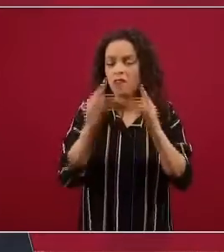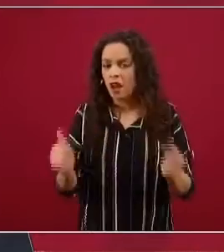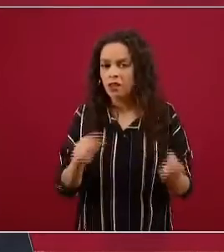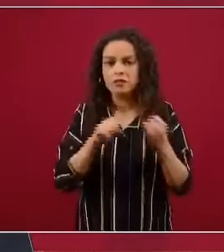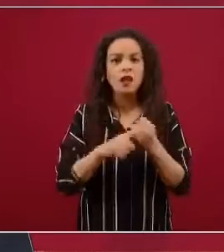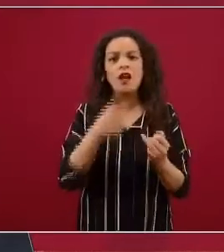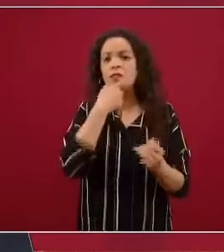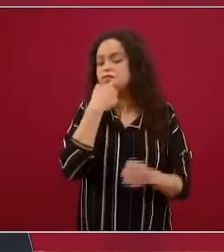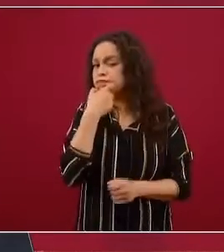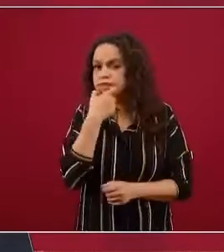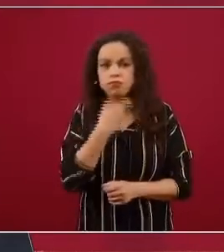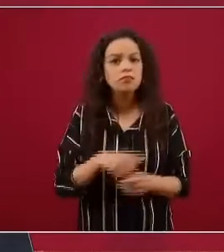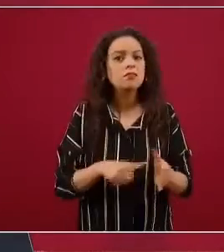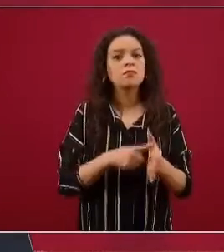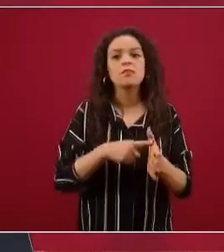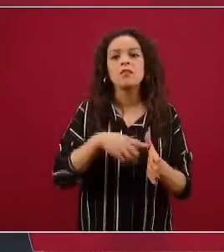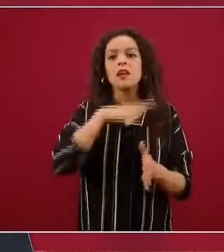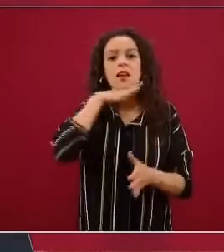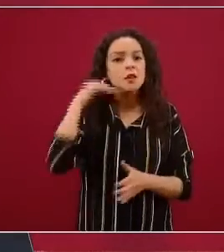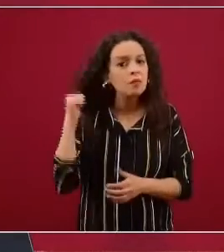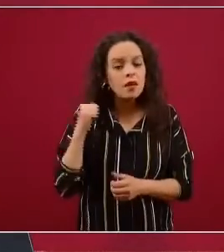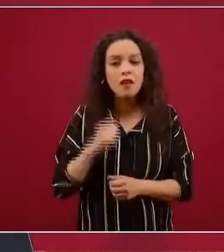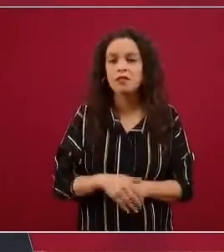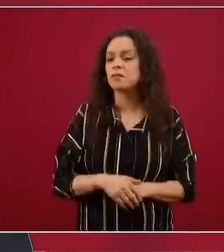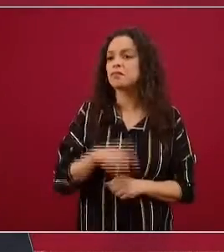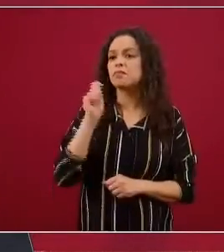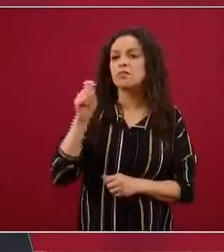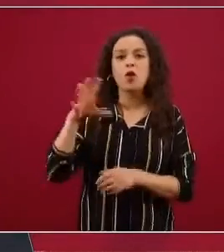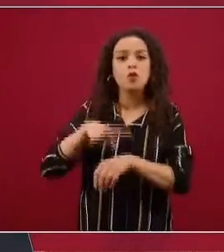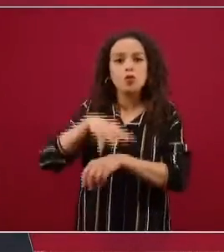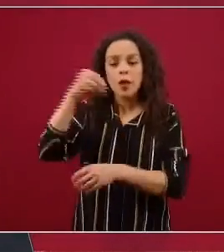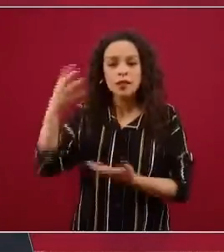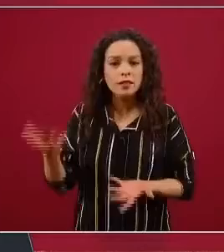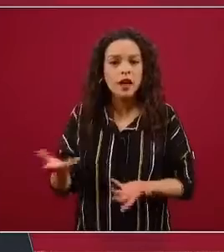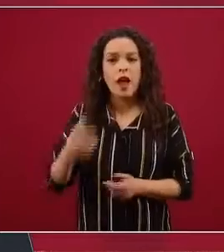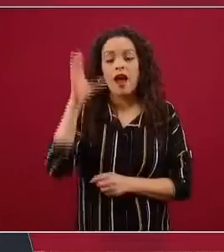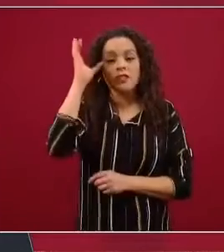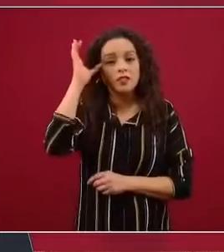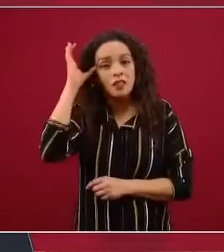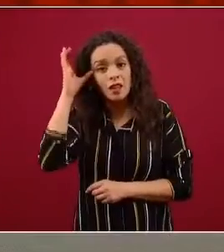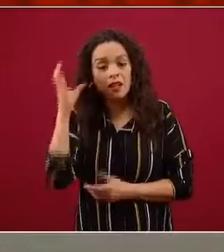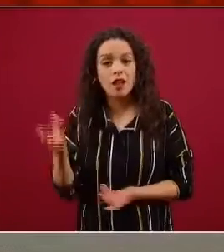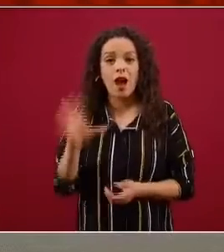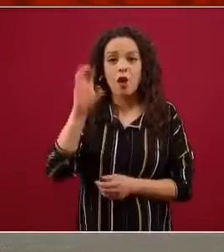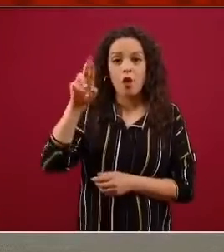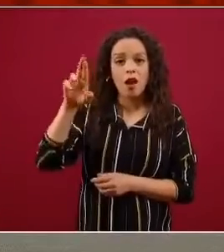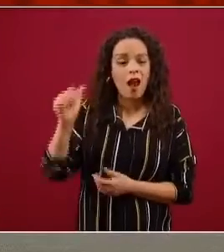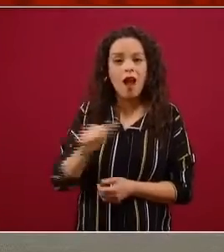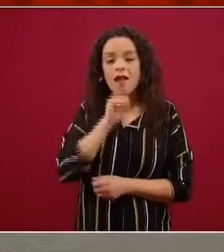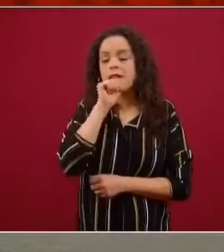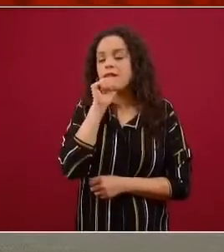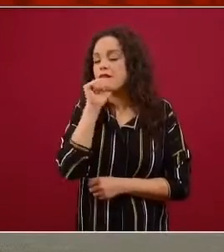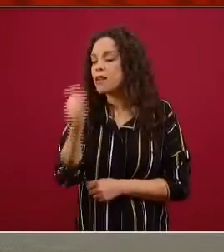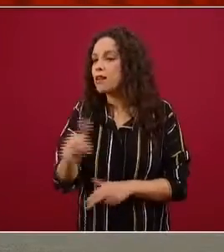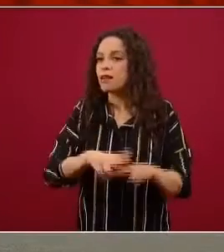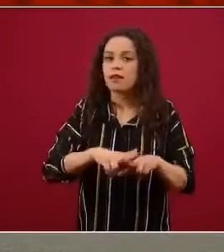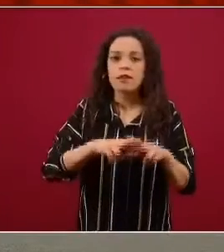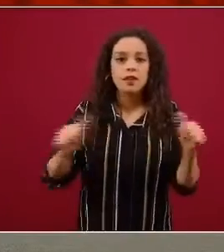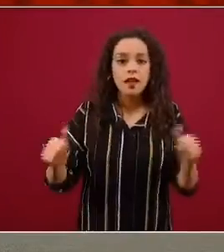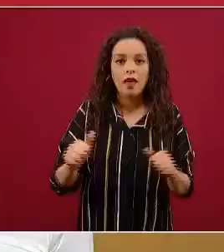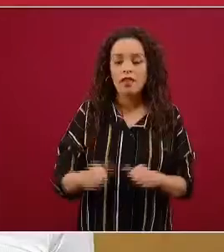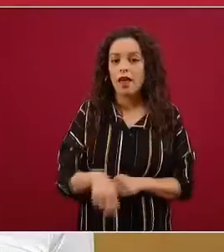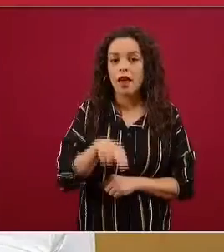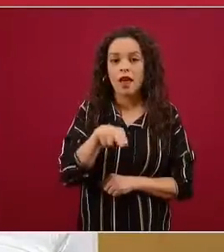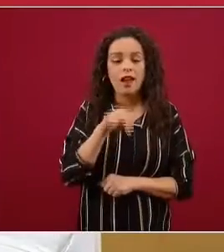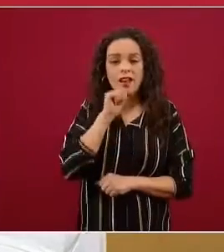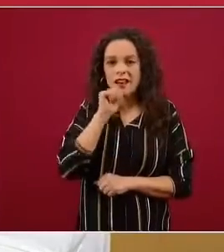en Alemania, ni en Suiza, ni en China, ni en Corea. Ningún sistema de vigilancia del mundo tiene